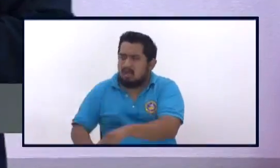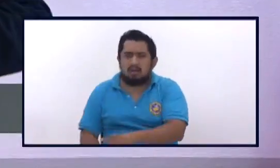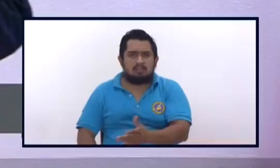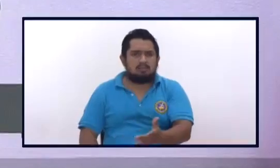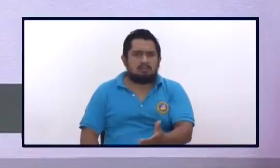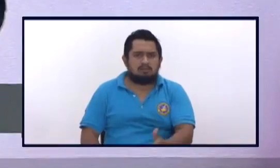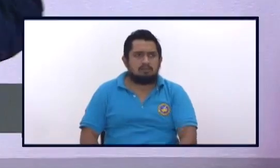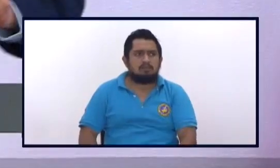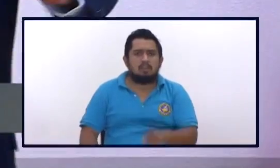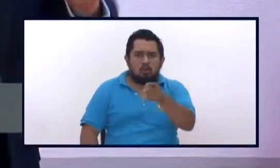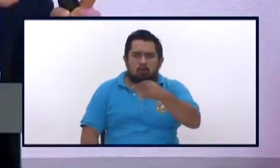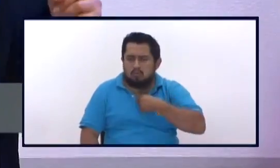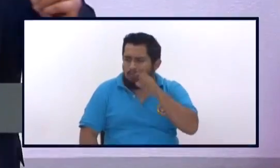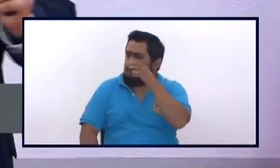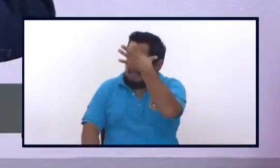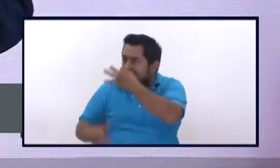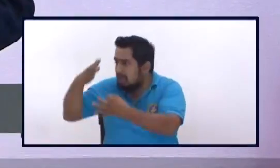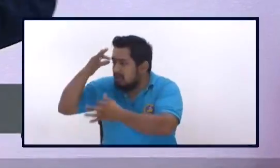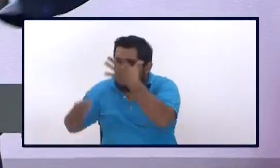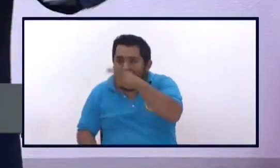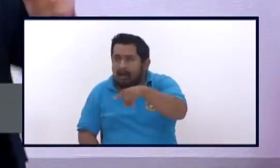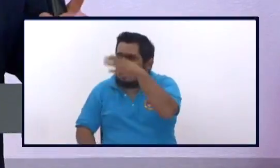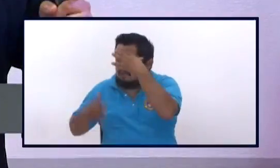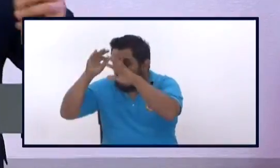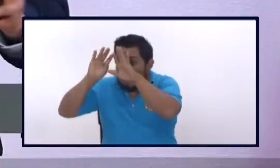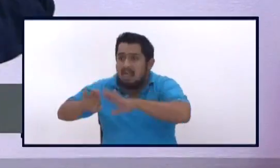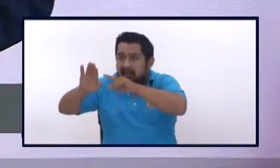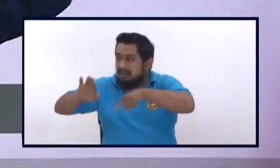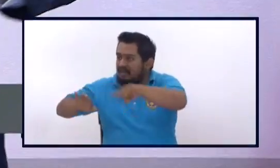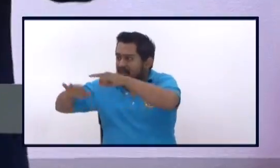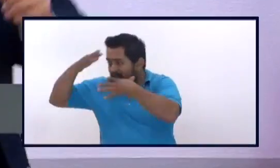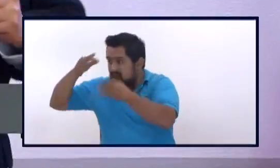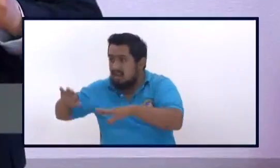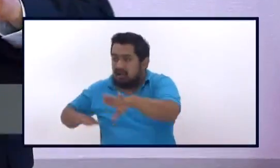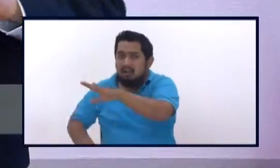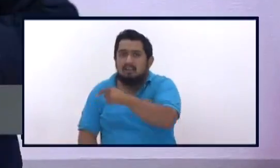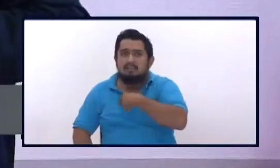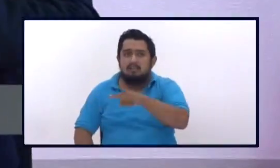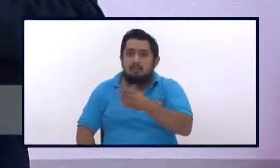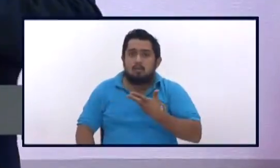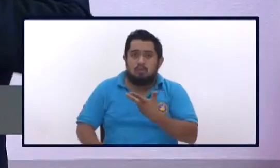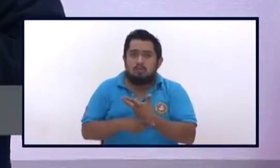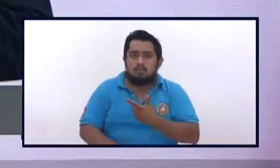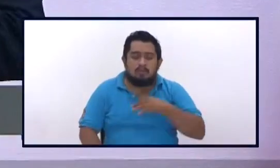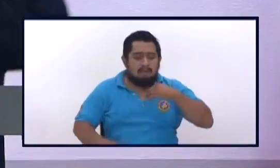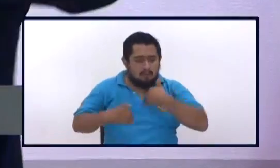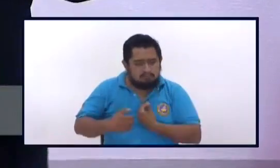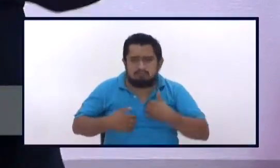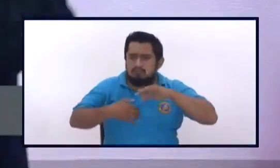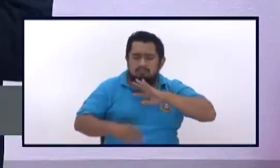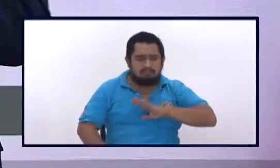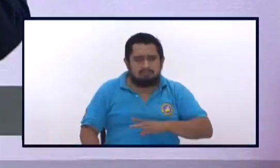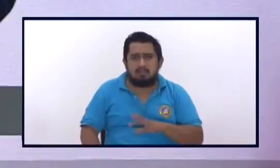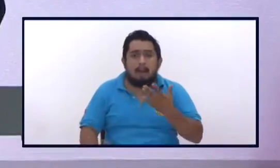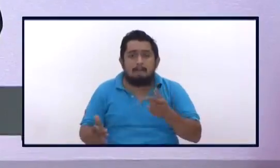en nombre del señor y comienzas a creerle a ellos y comienzas a adorar los a ellos y comienzas a seguirlos a ellos pero sigue desanimado sigue frustrado porque